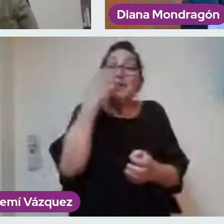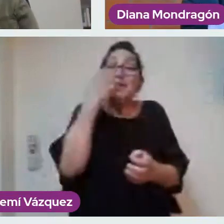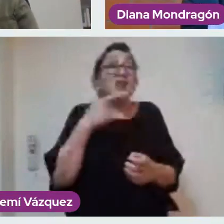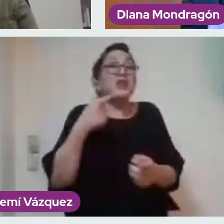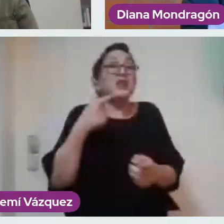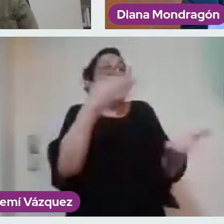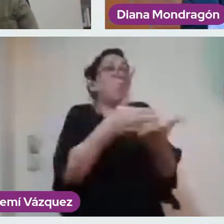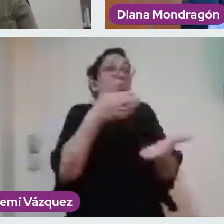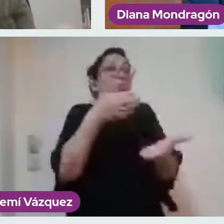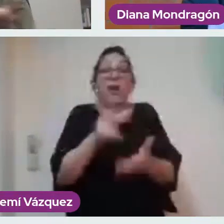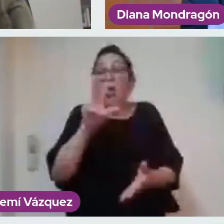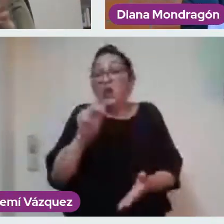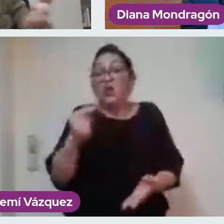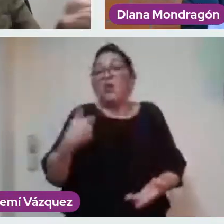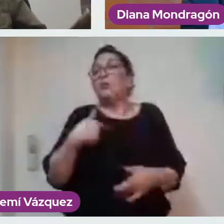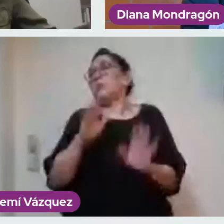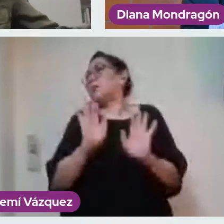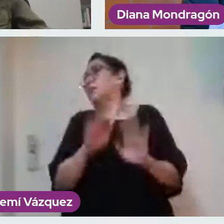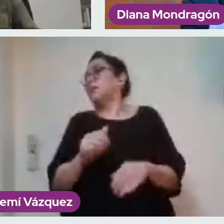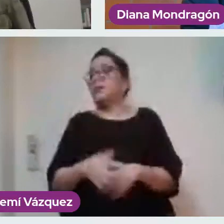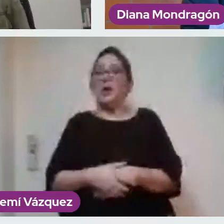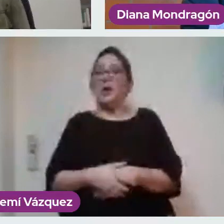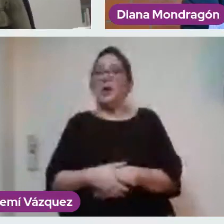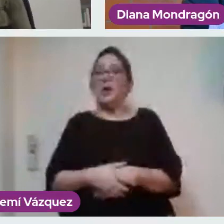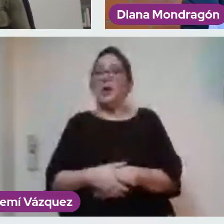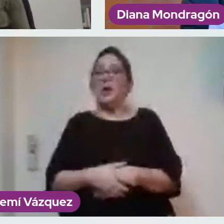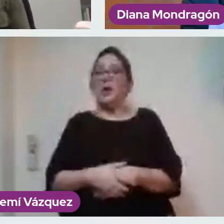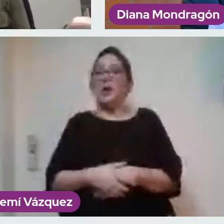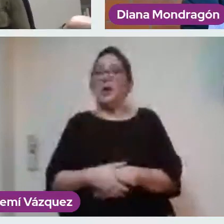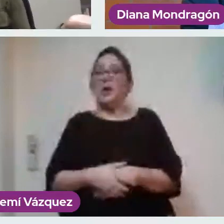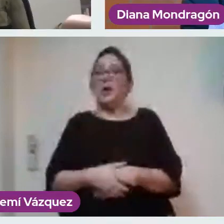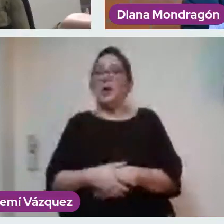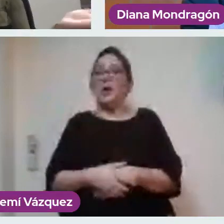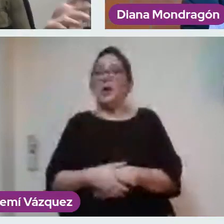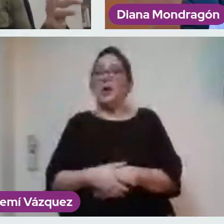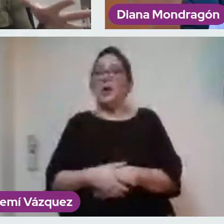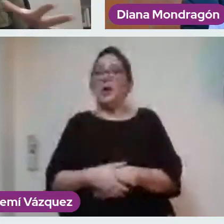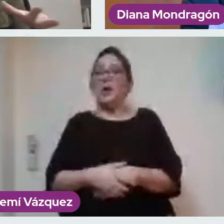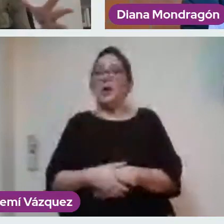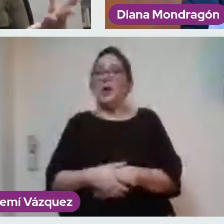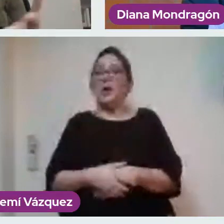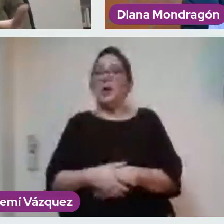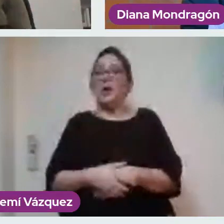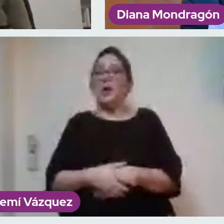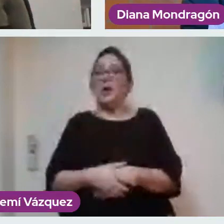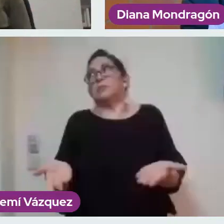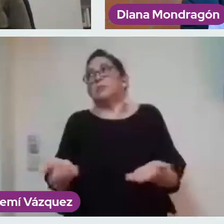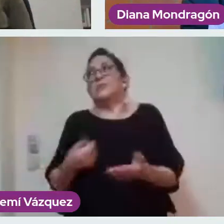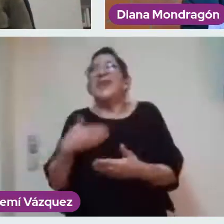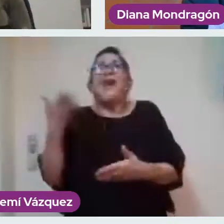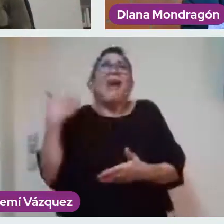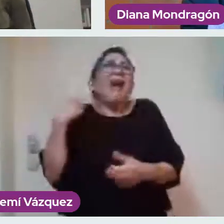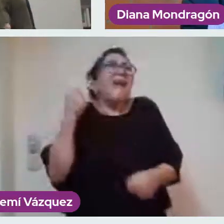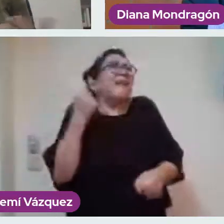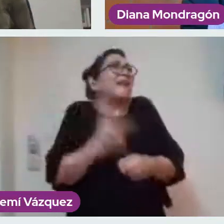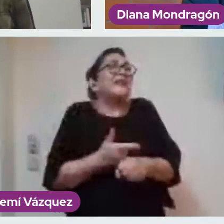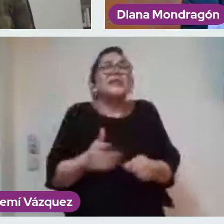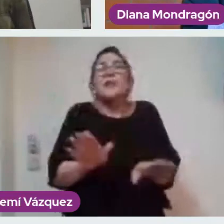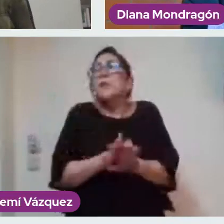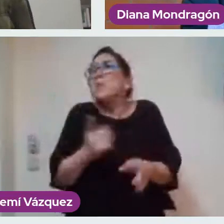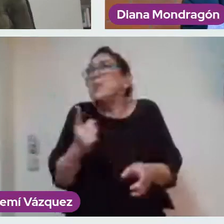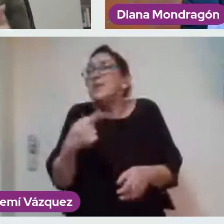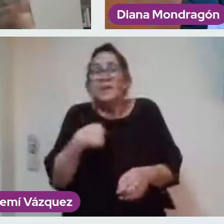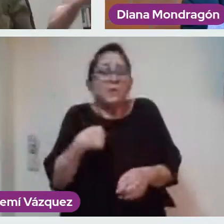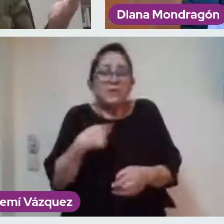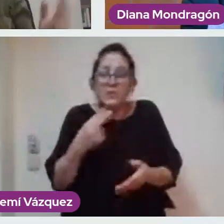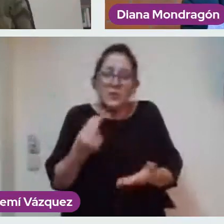O pues ya reprobó la materia, pero bueno, pues ¿qué pasó durante todo el año? ¿Por qué no se dio cuenta, no? O sea, ¿por qué no nos dimos cuenta o identificamos? O está